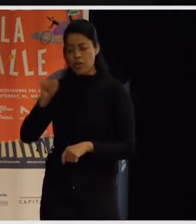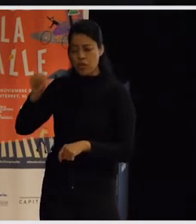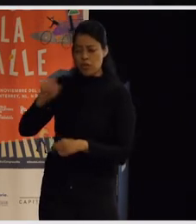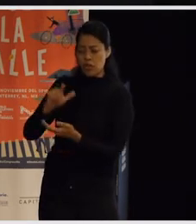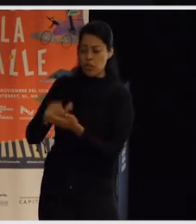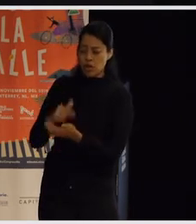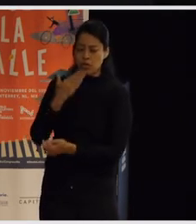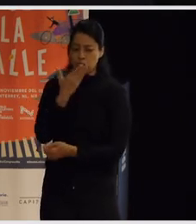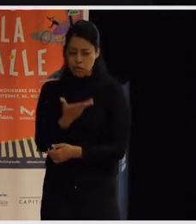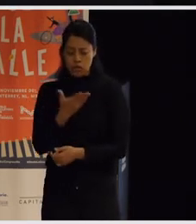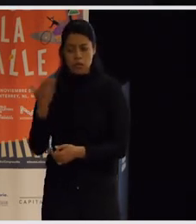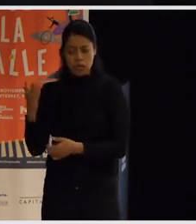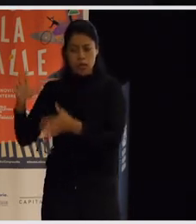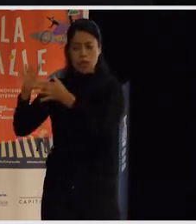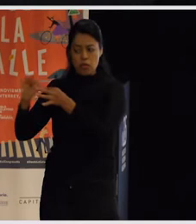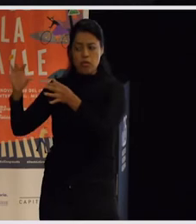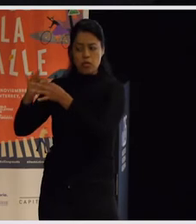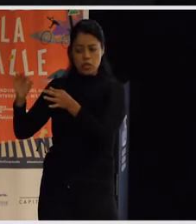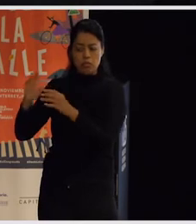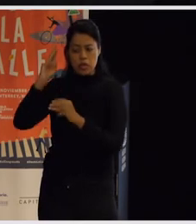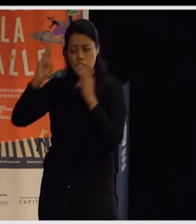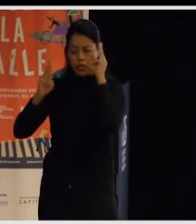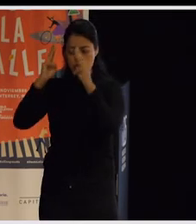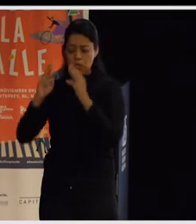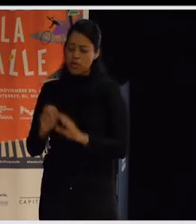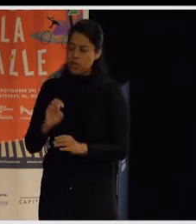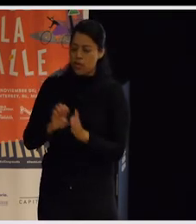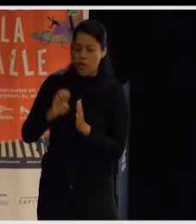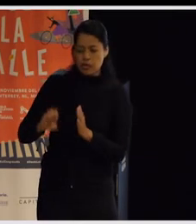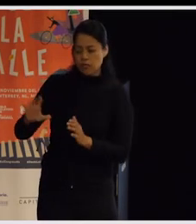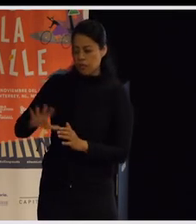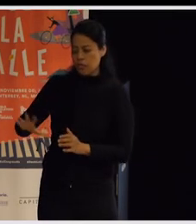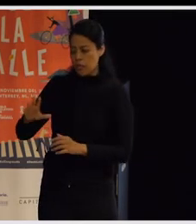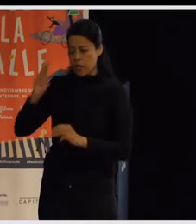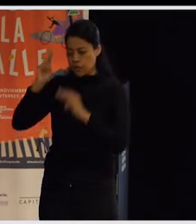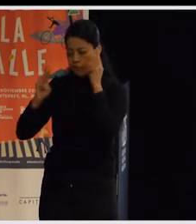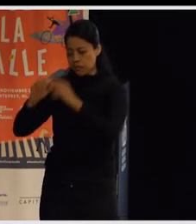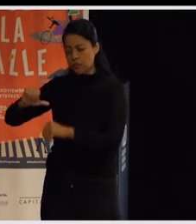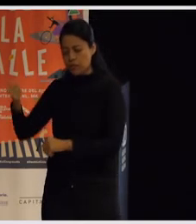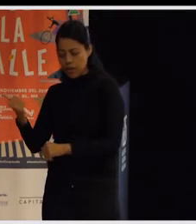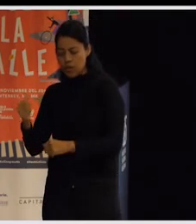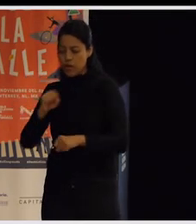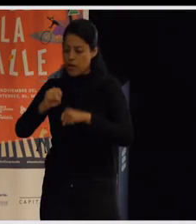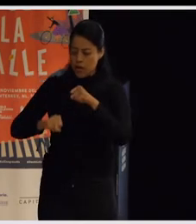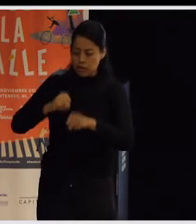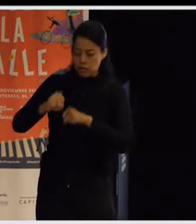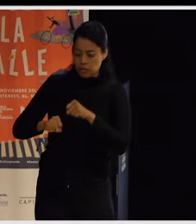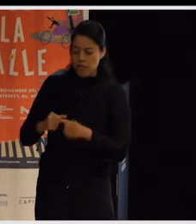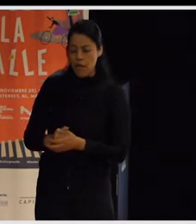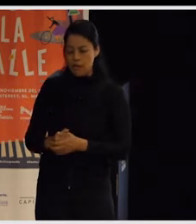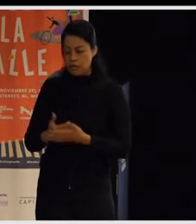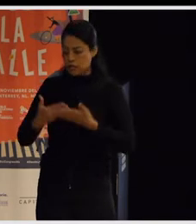y yo les pido que nos expliquen el museo por ejemplo aquí en la ruta de zapata en chinameca en el museo con otro de los chicos que rodaba que rodaba con